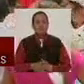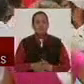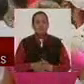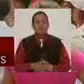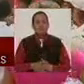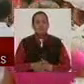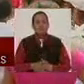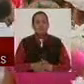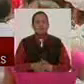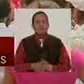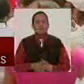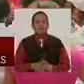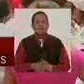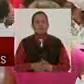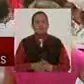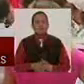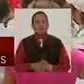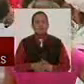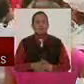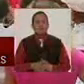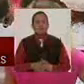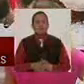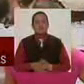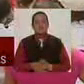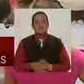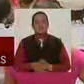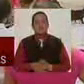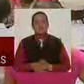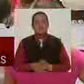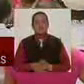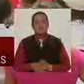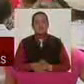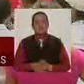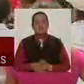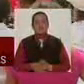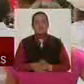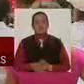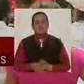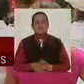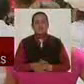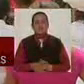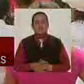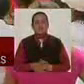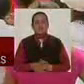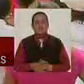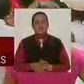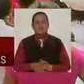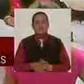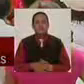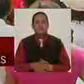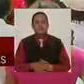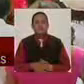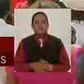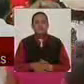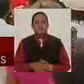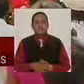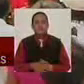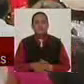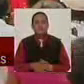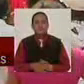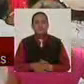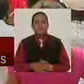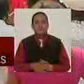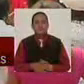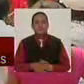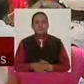casantabe, inapuji, cumpamamonascam, itan, atumiujayi metabe, rintu,